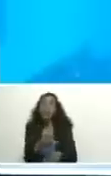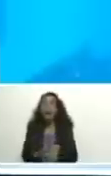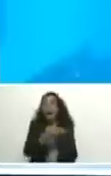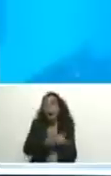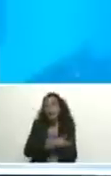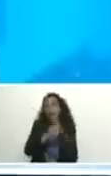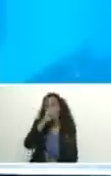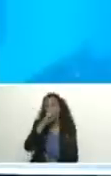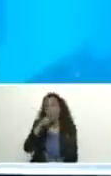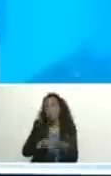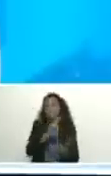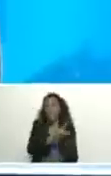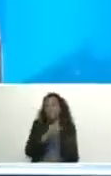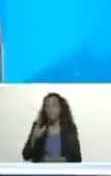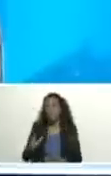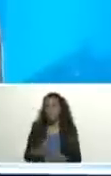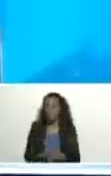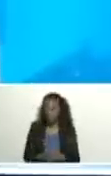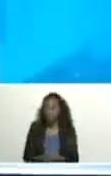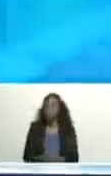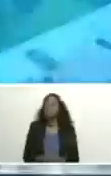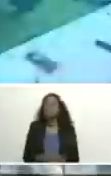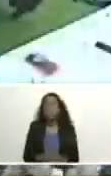año 2023, presidente.